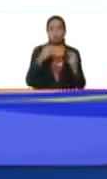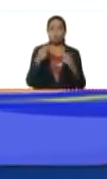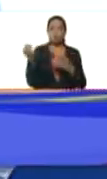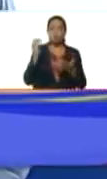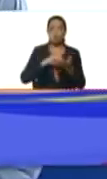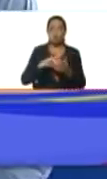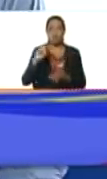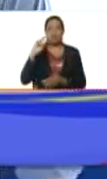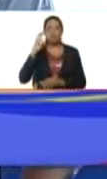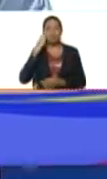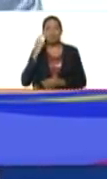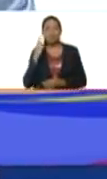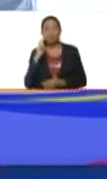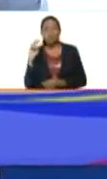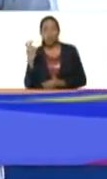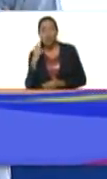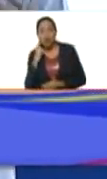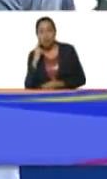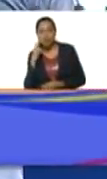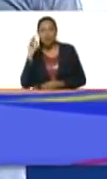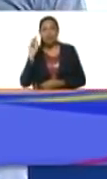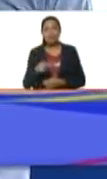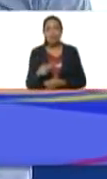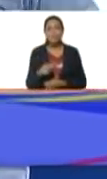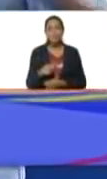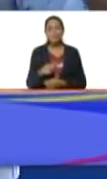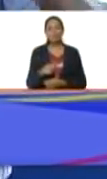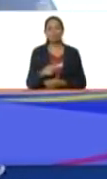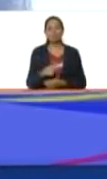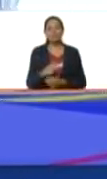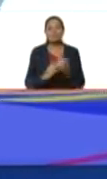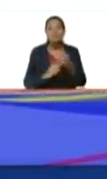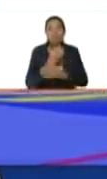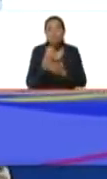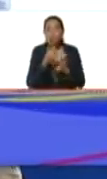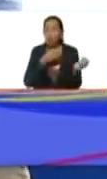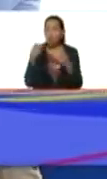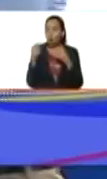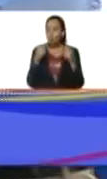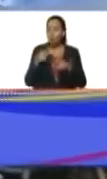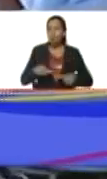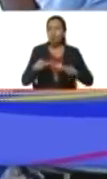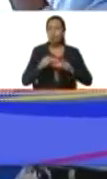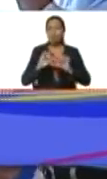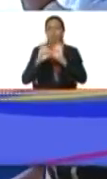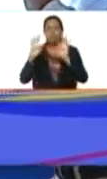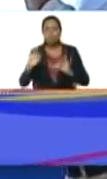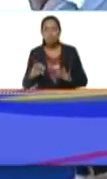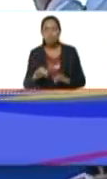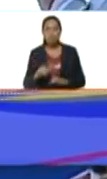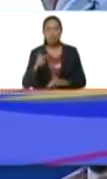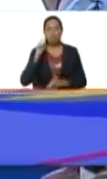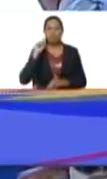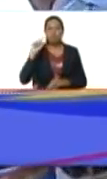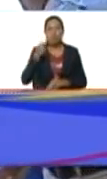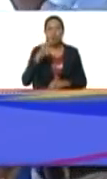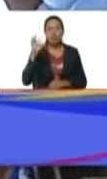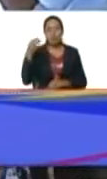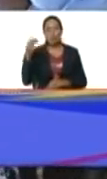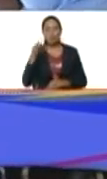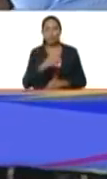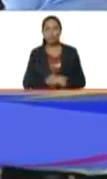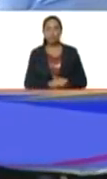cacao, de flores, y ya estamos exportando 20 productos industriales de esta zona de Guarenas, Guatire.